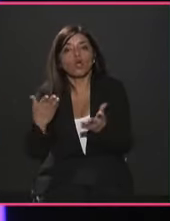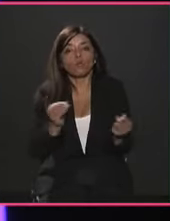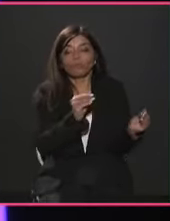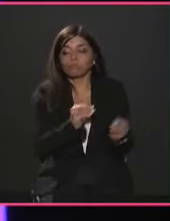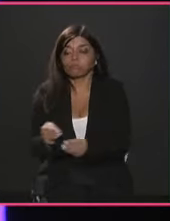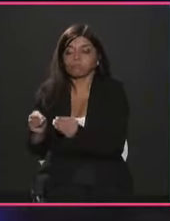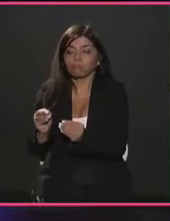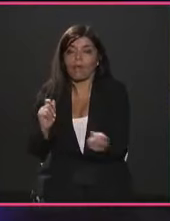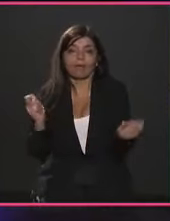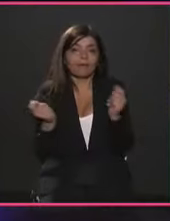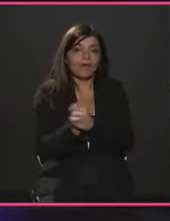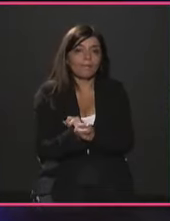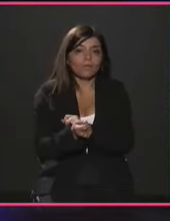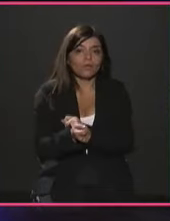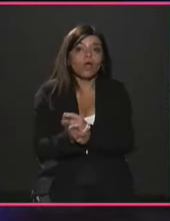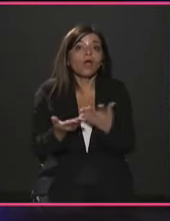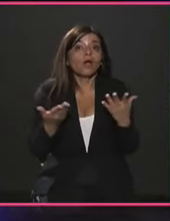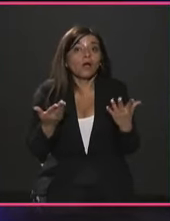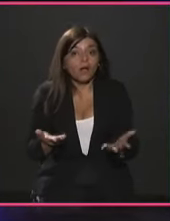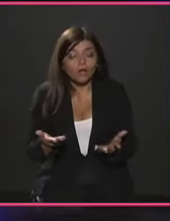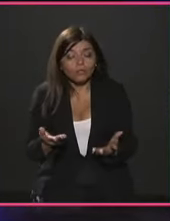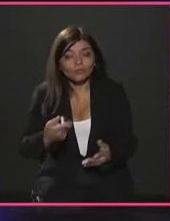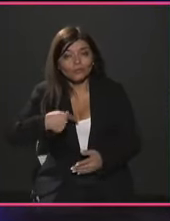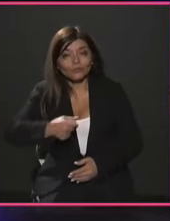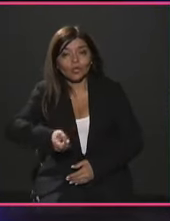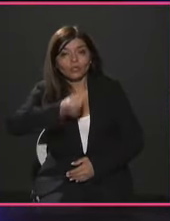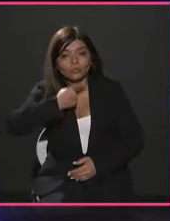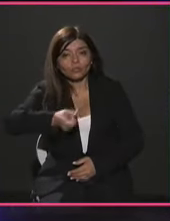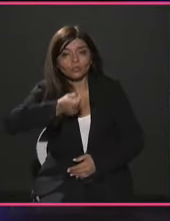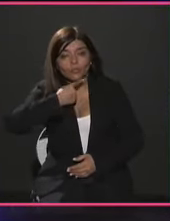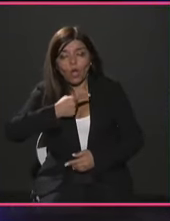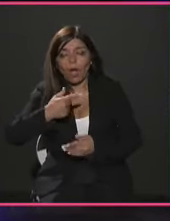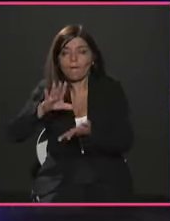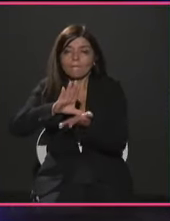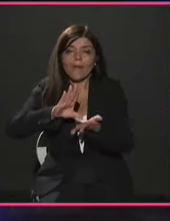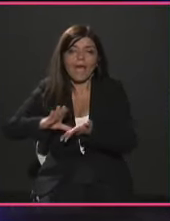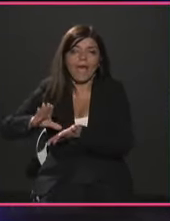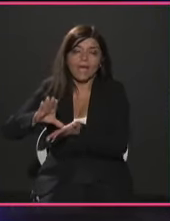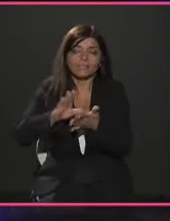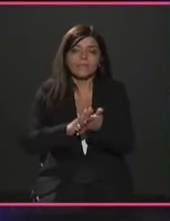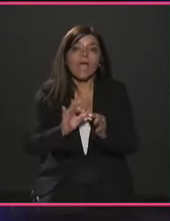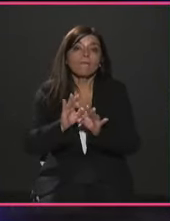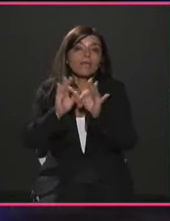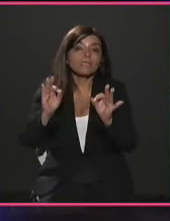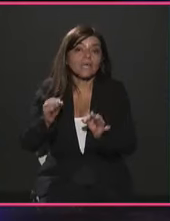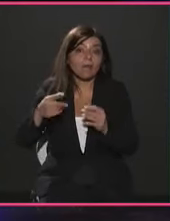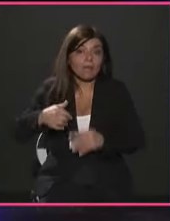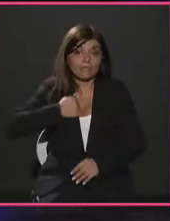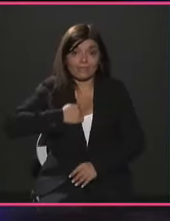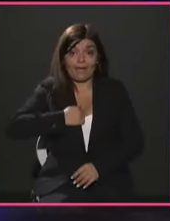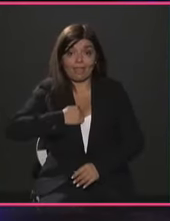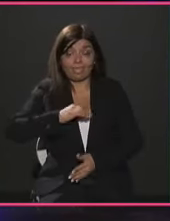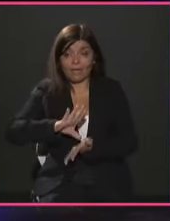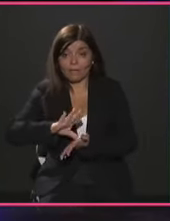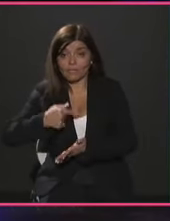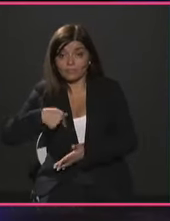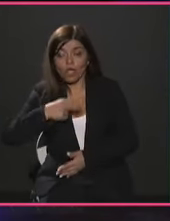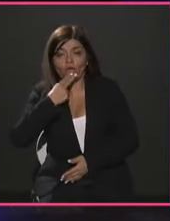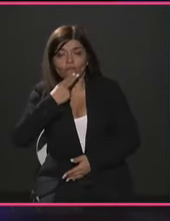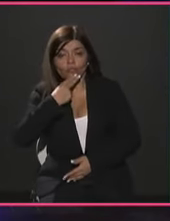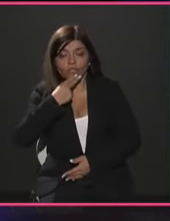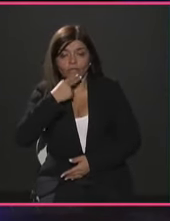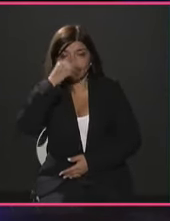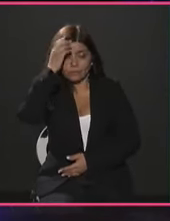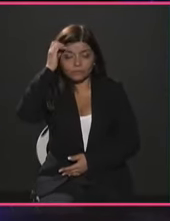hemos utilizado mucho y de mala manera los antibióticos en muchos países especial el país de donde yo vengo de Canadá estado donde